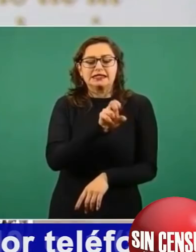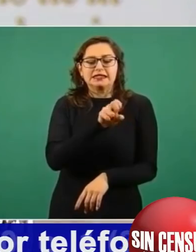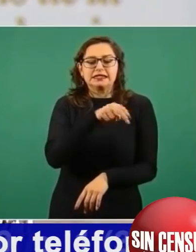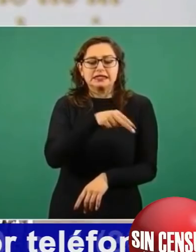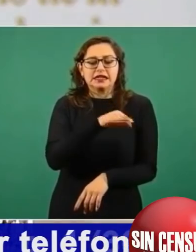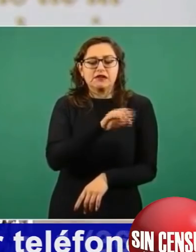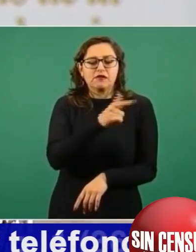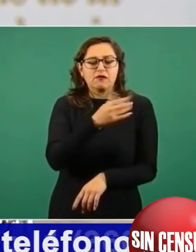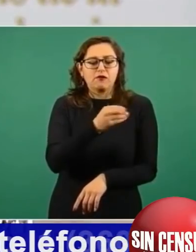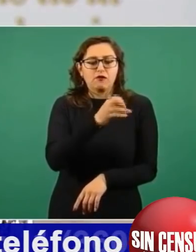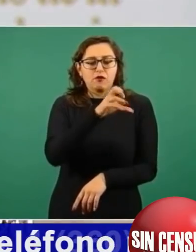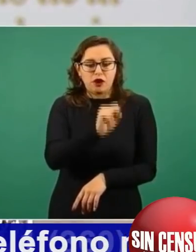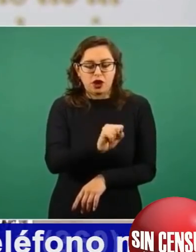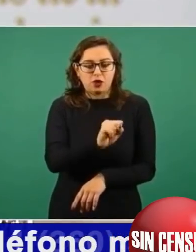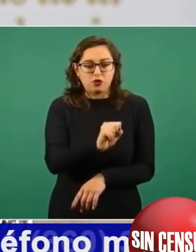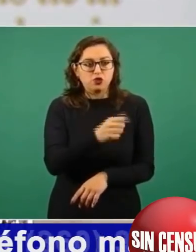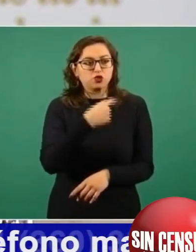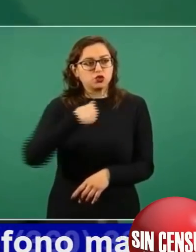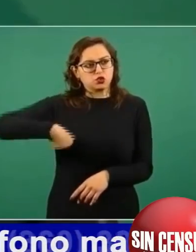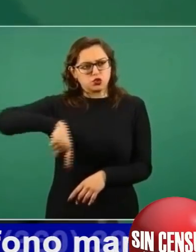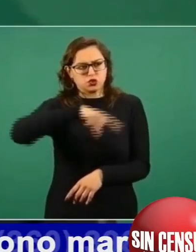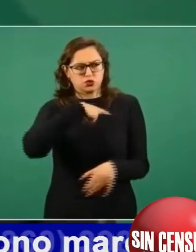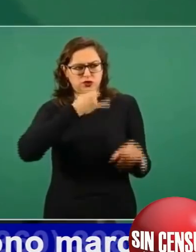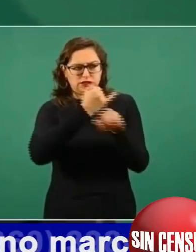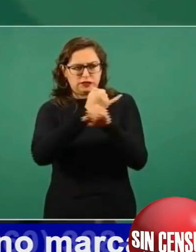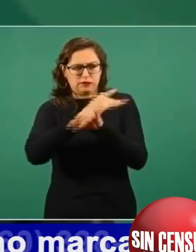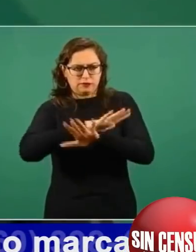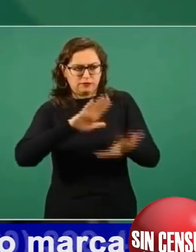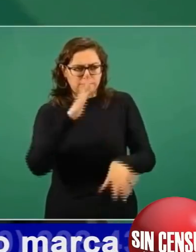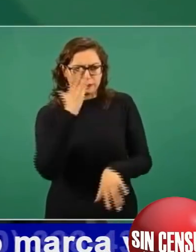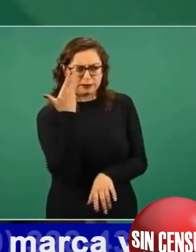cuando pedimos información,